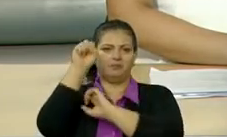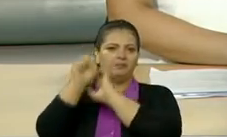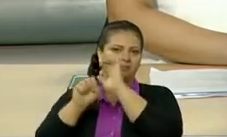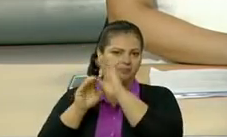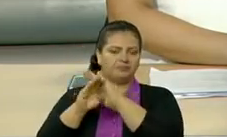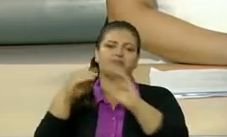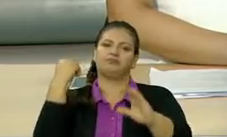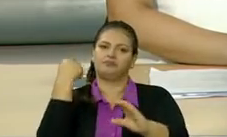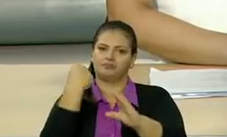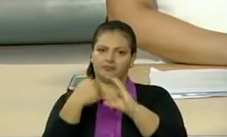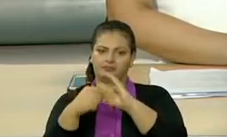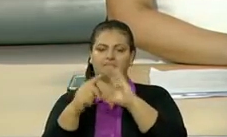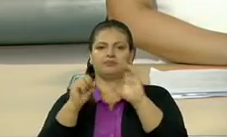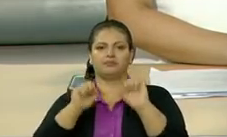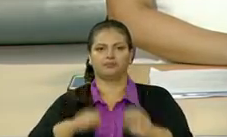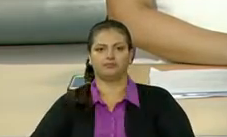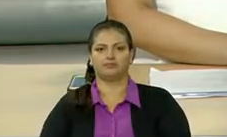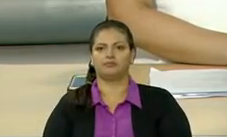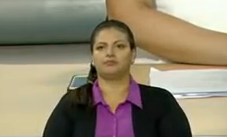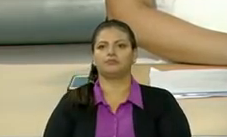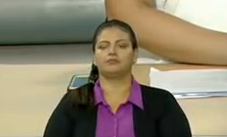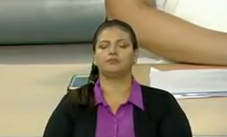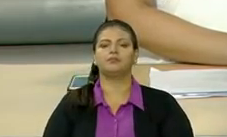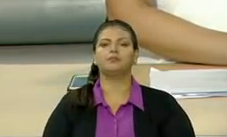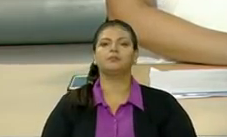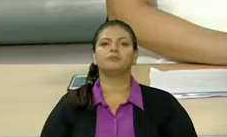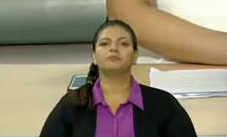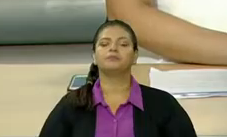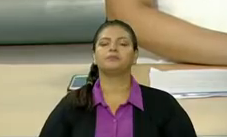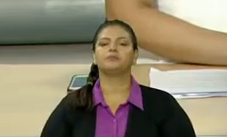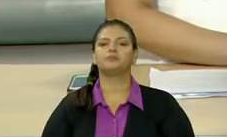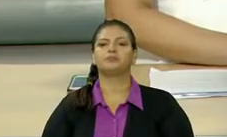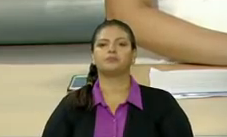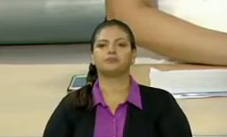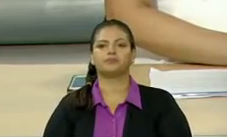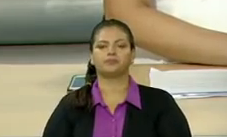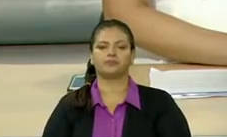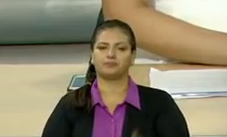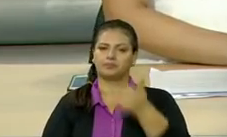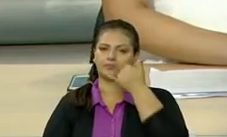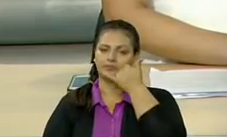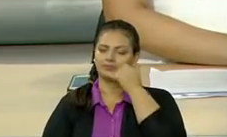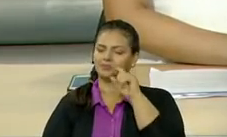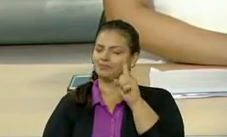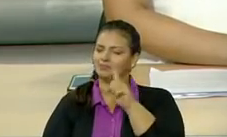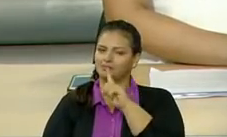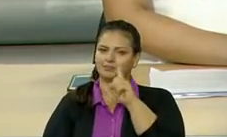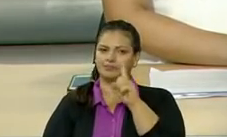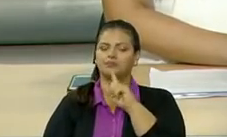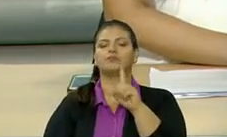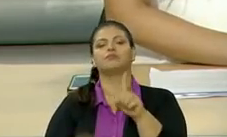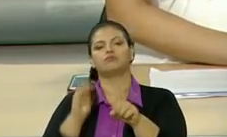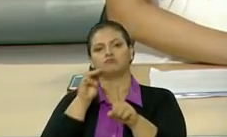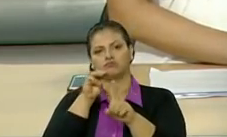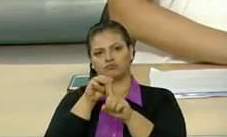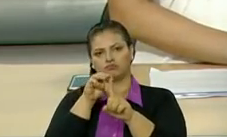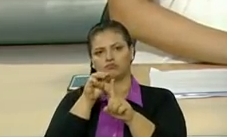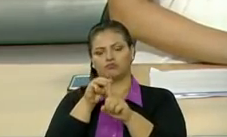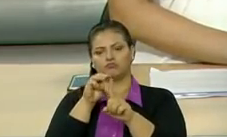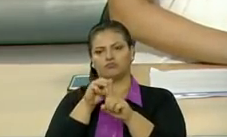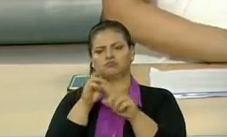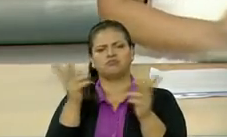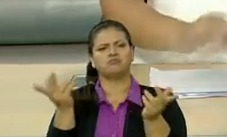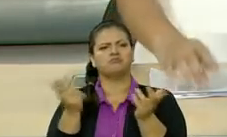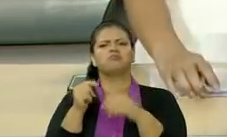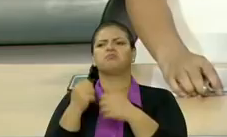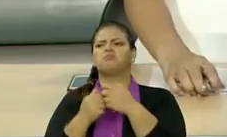tengan, no para llamar. Ese teléfono no sirve para llamar, ¿verdad? Por supuesto, para nada. Tienen que, por favor, escribir y mandar la dirección exacta.